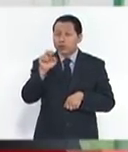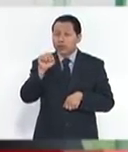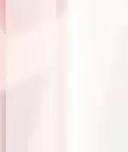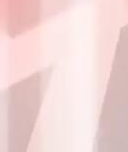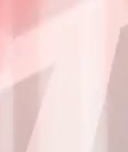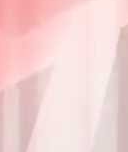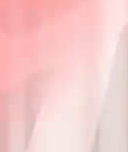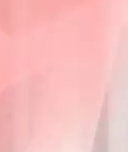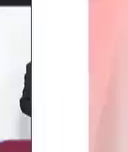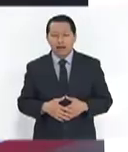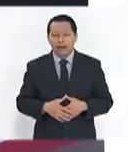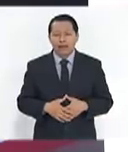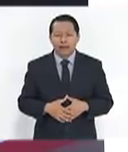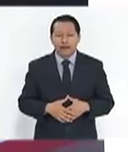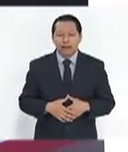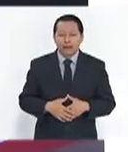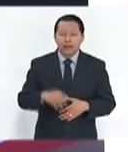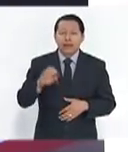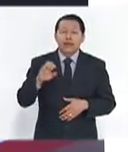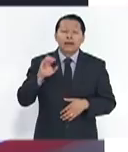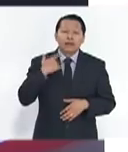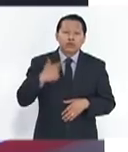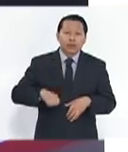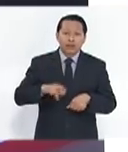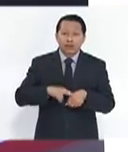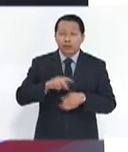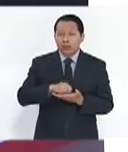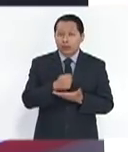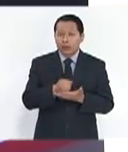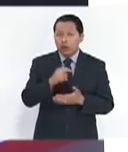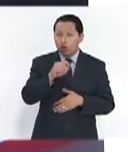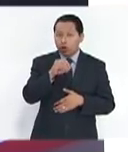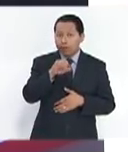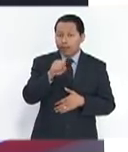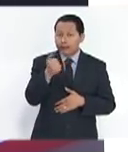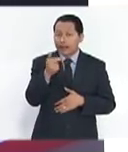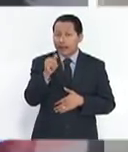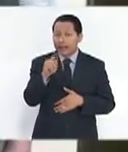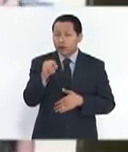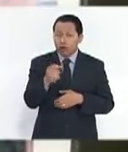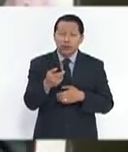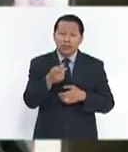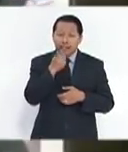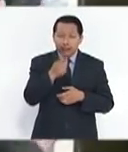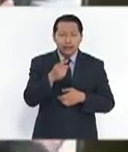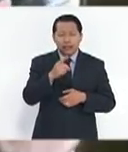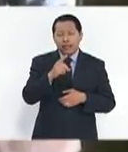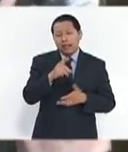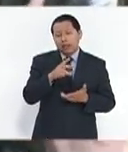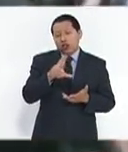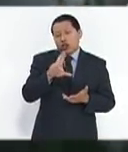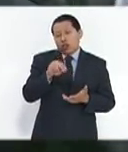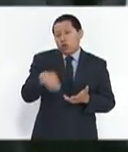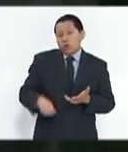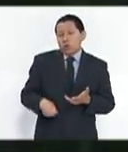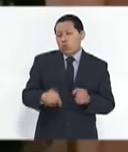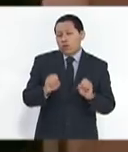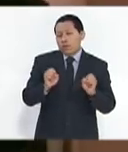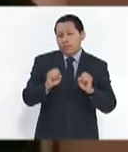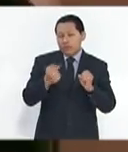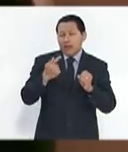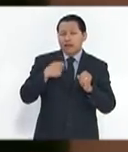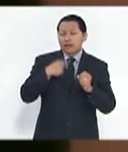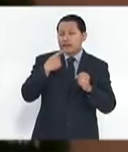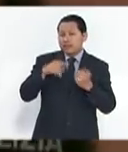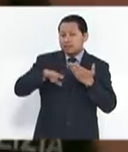Sandoval. Y el exgobernador de Tamaulipas, Tomás Yarrington, se declaró inocente de delitos de los que se le imputan